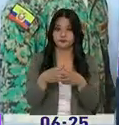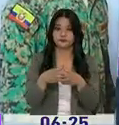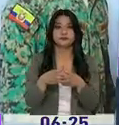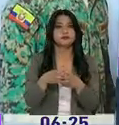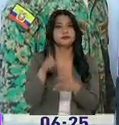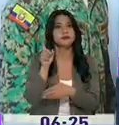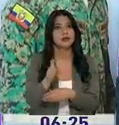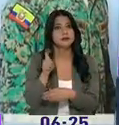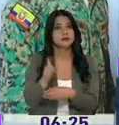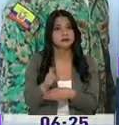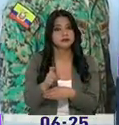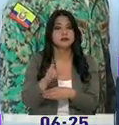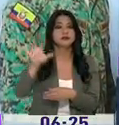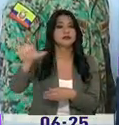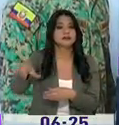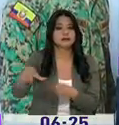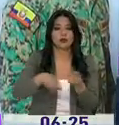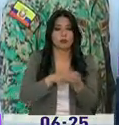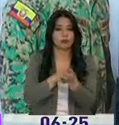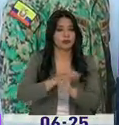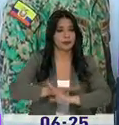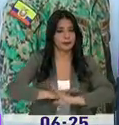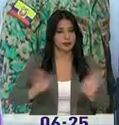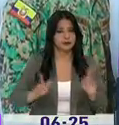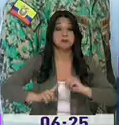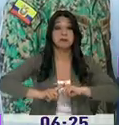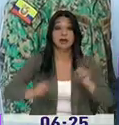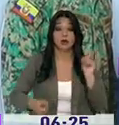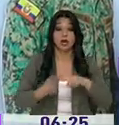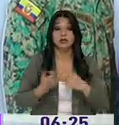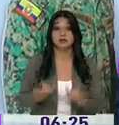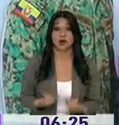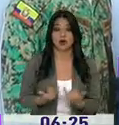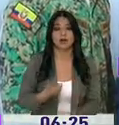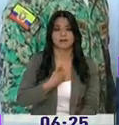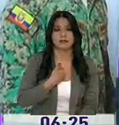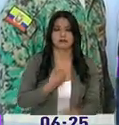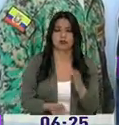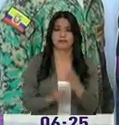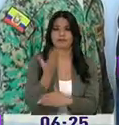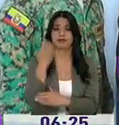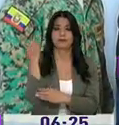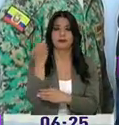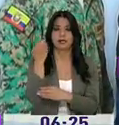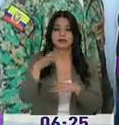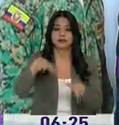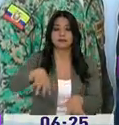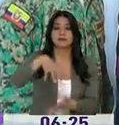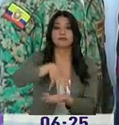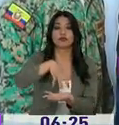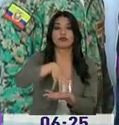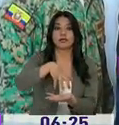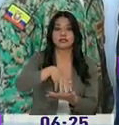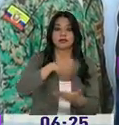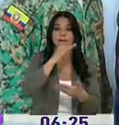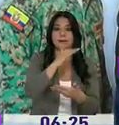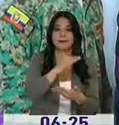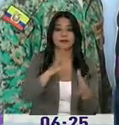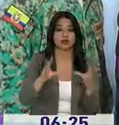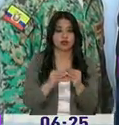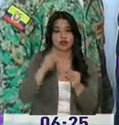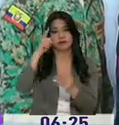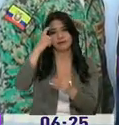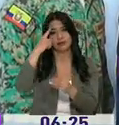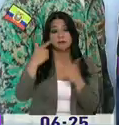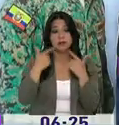de la colaboración del Estado. Pero mientras tanto, nosotros nos vamos a activar a nivel provincial los tres niveles de gobierno para estar